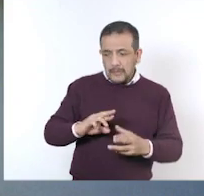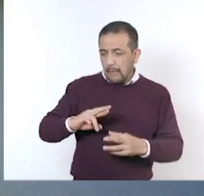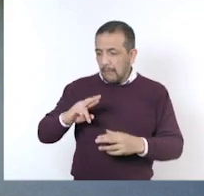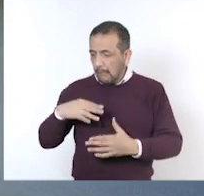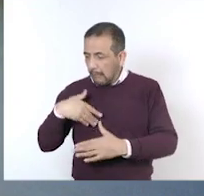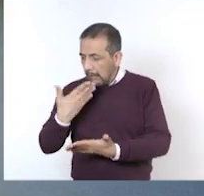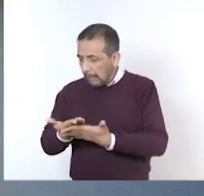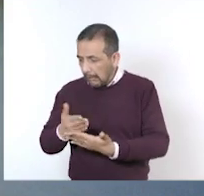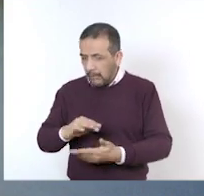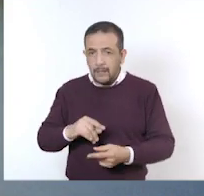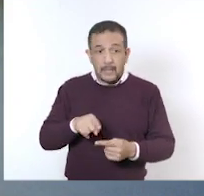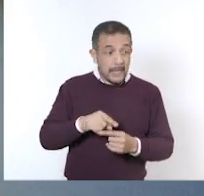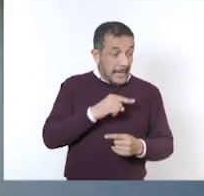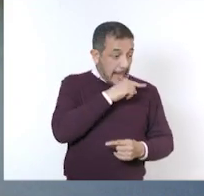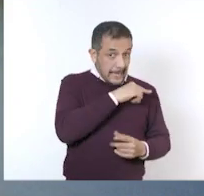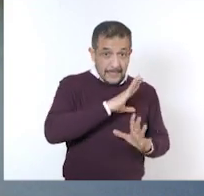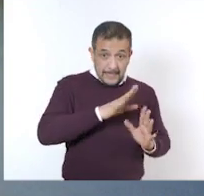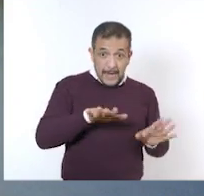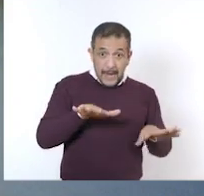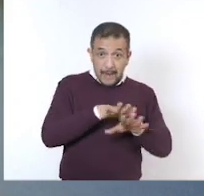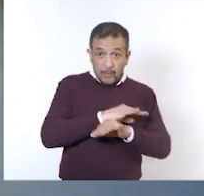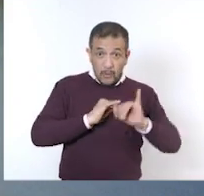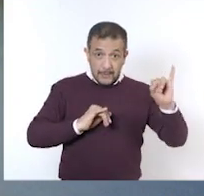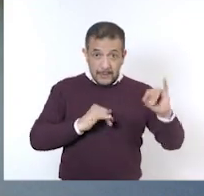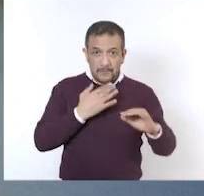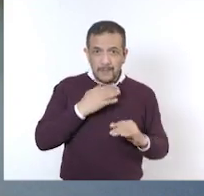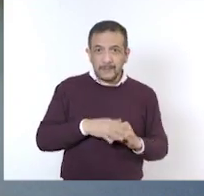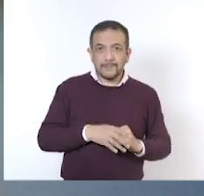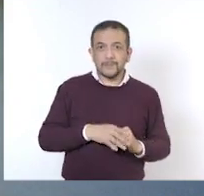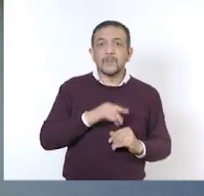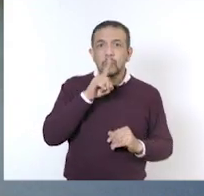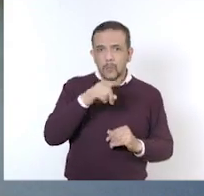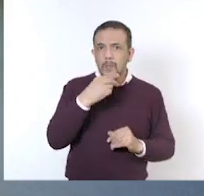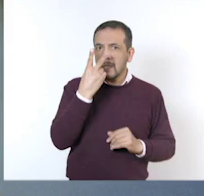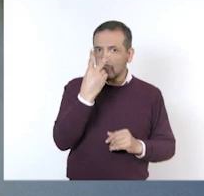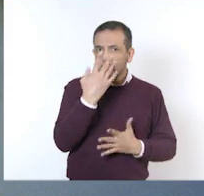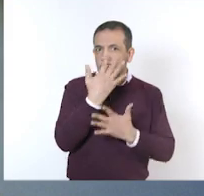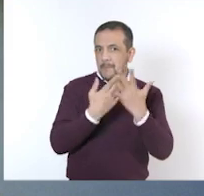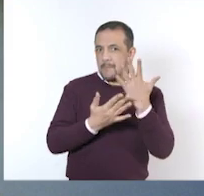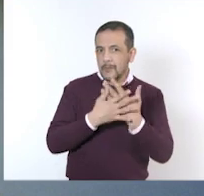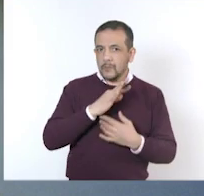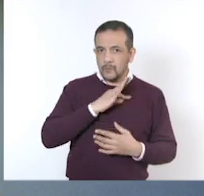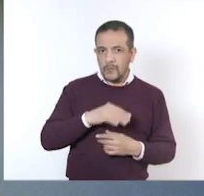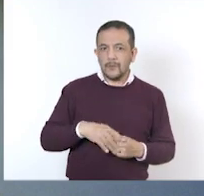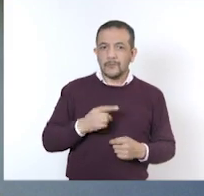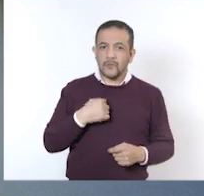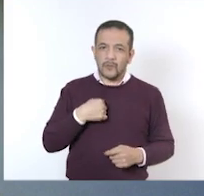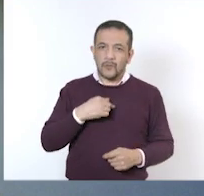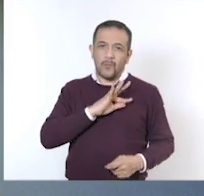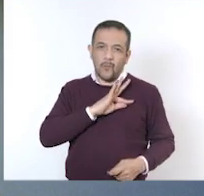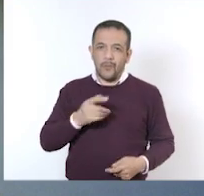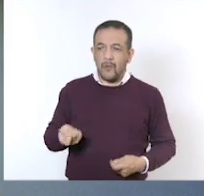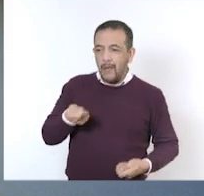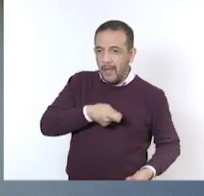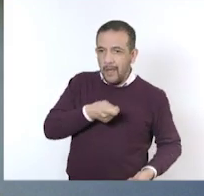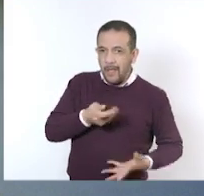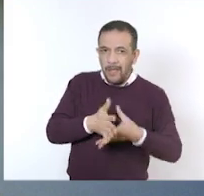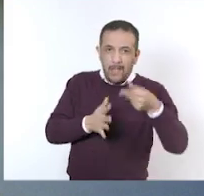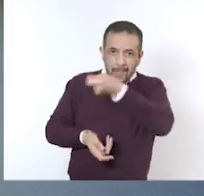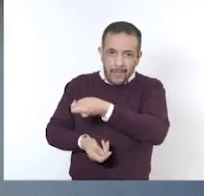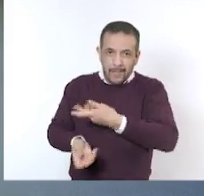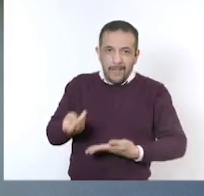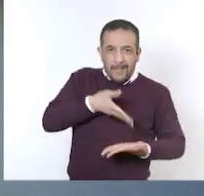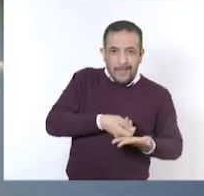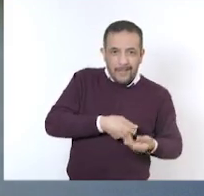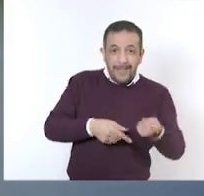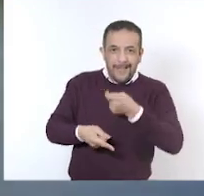ya hizo el cambio, ahora lo está haciendo con mano izquierda. Tú también ocupa ambas manos. Cambio. ¡Wow!